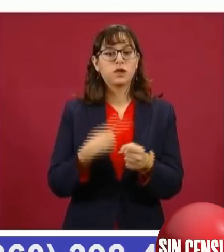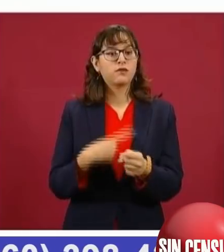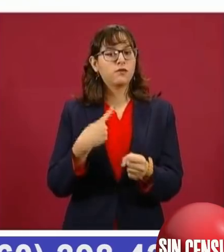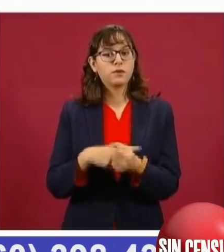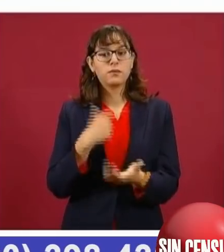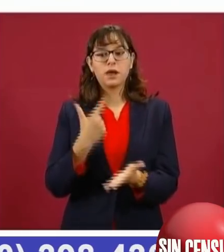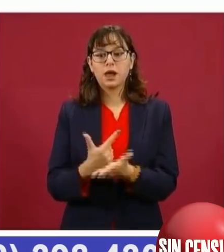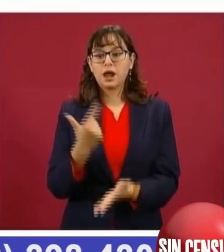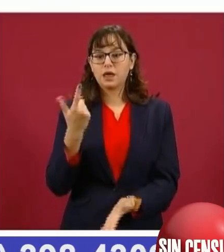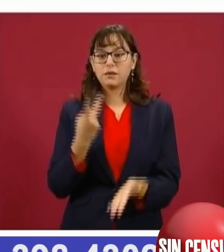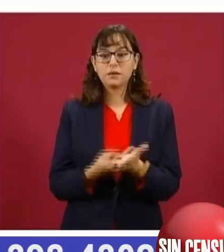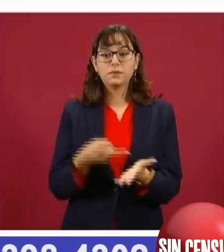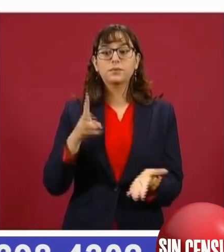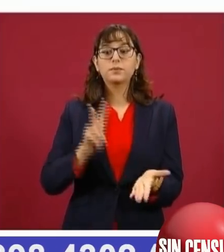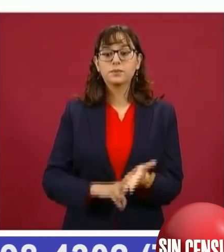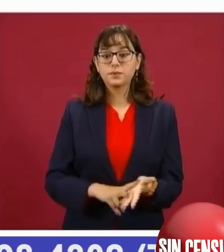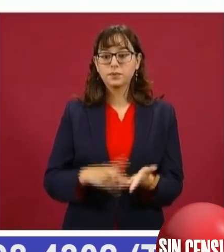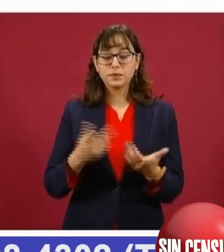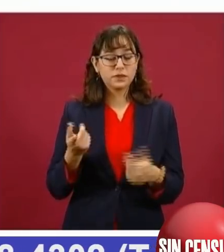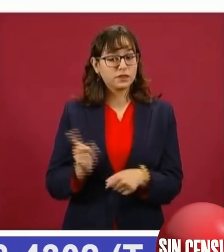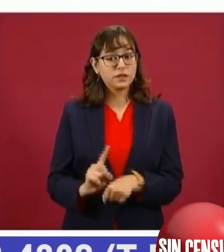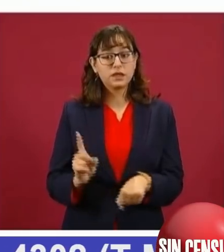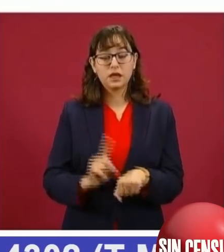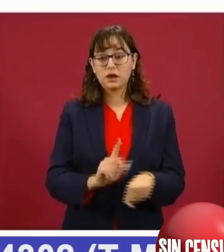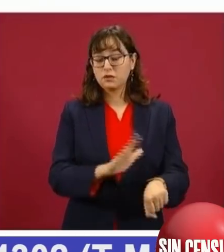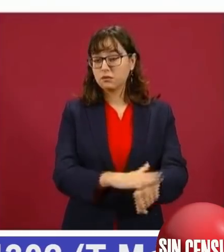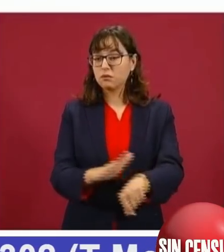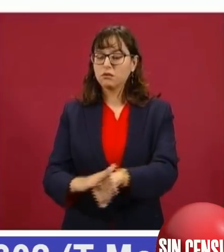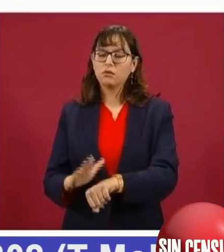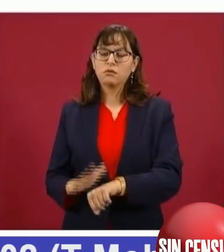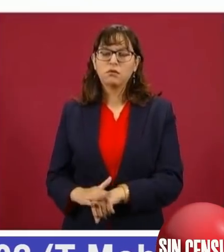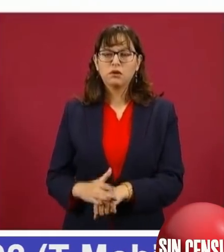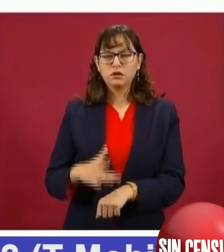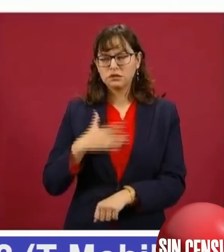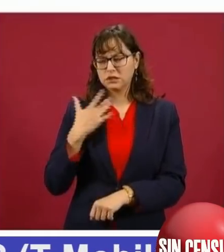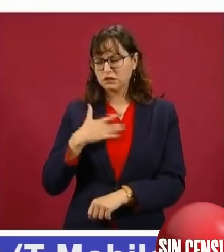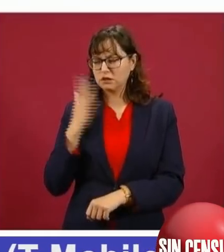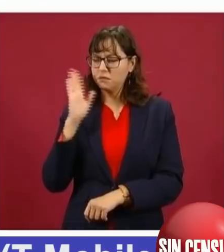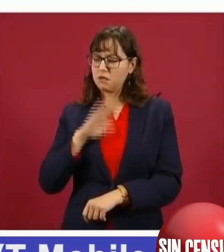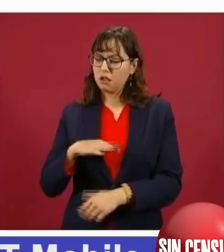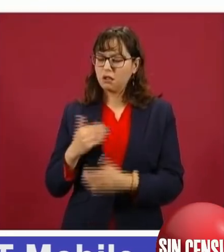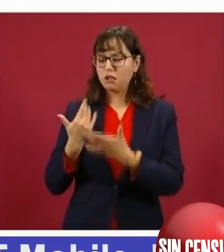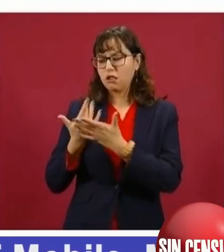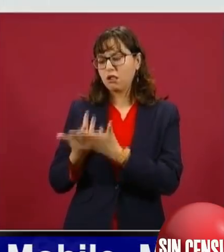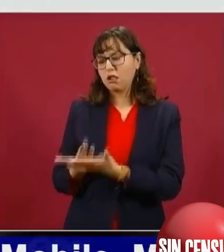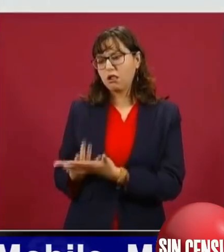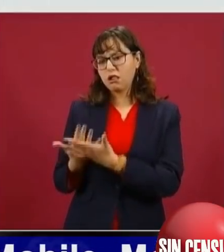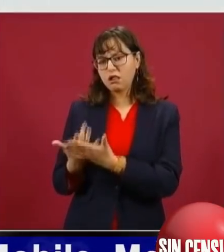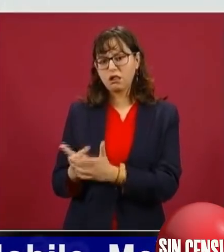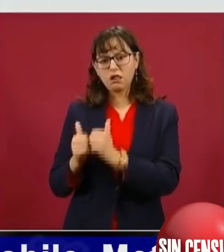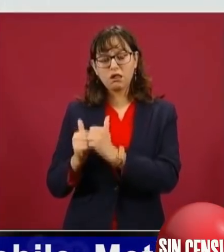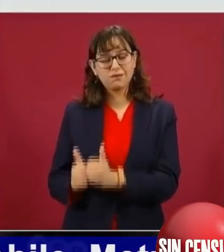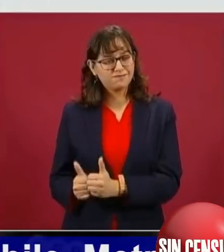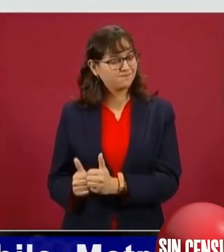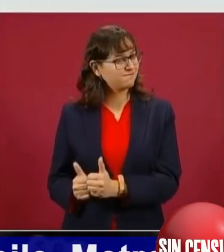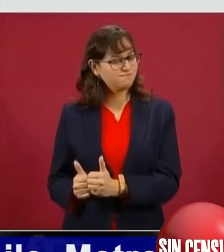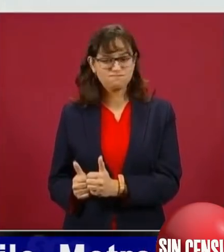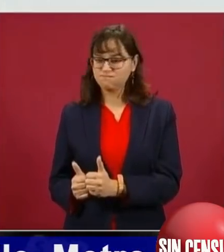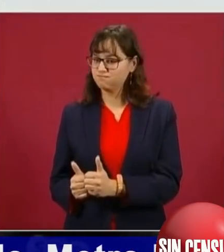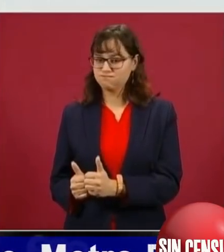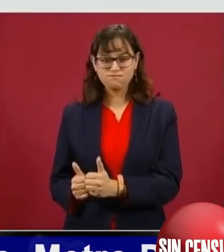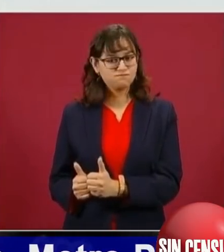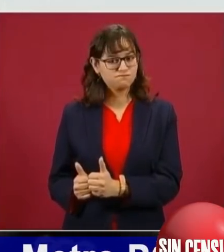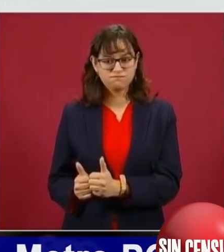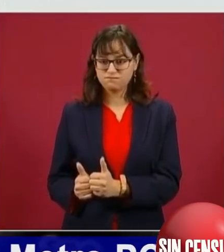los días, alertando a la población que no se espere, que en caso de tener una situación de COVID,